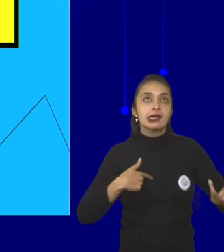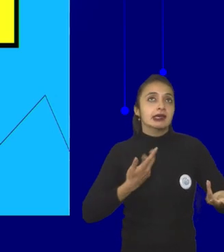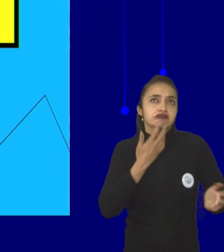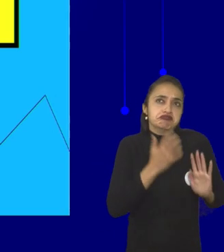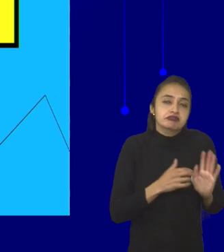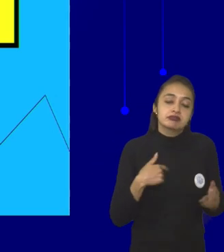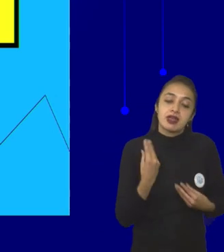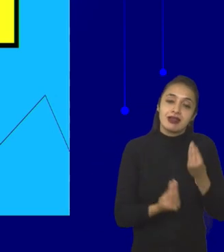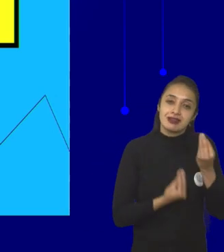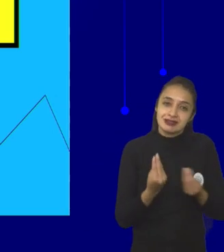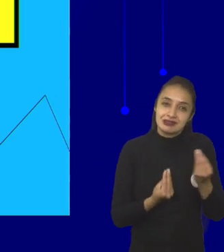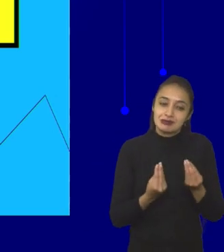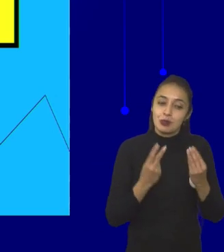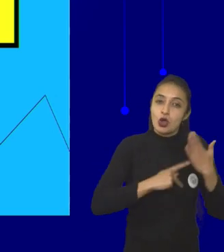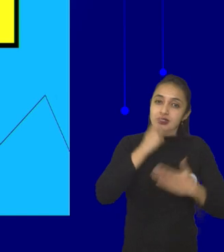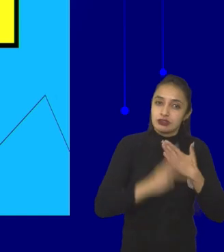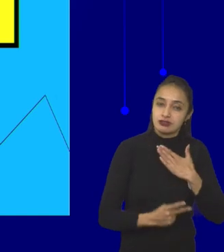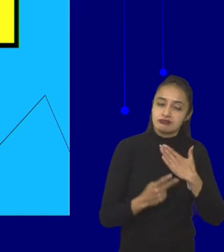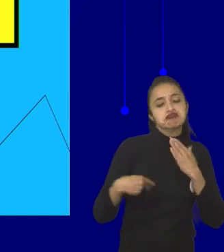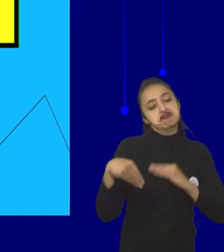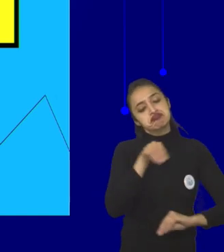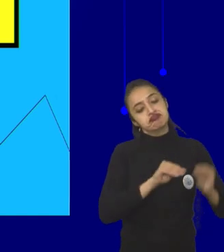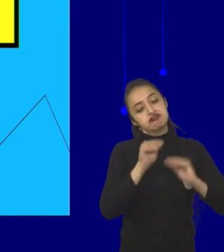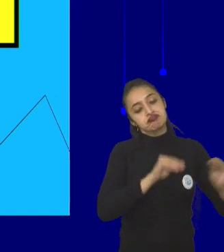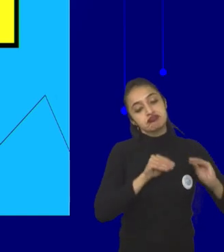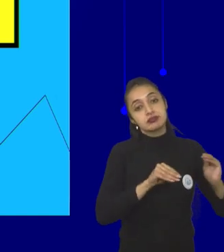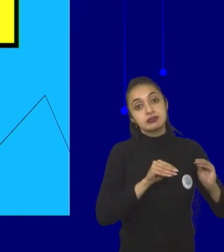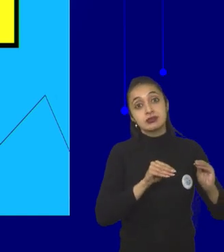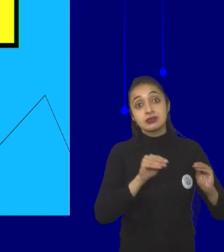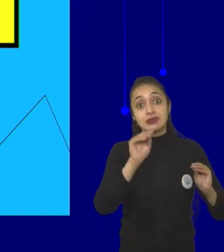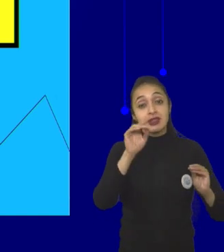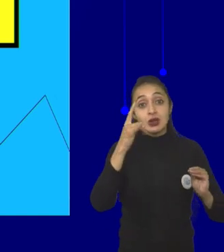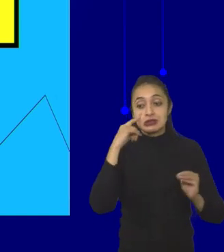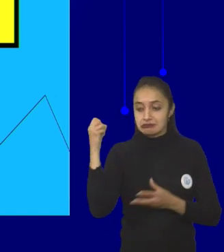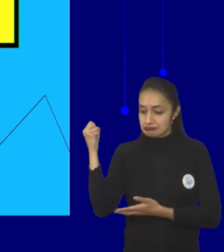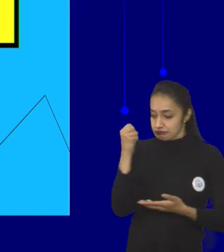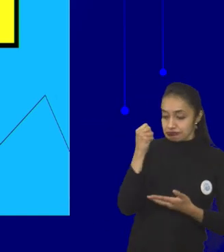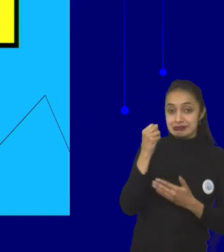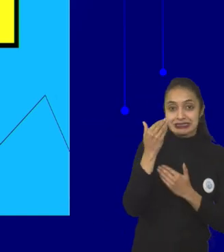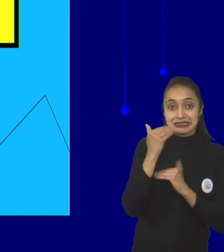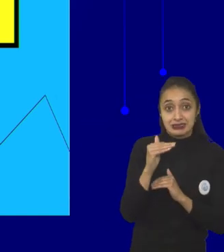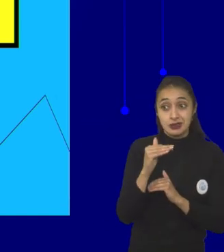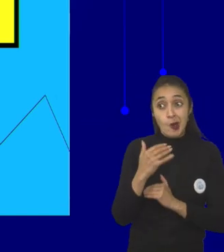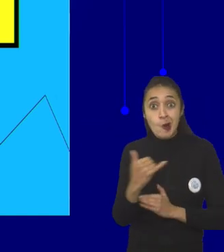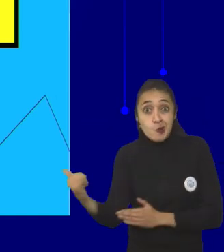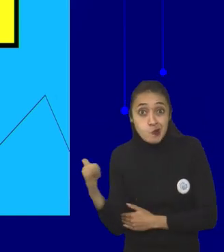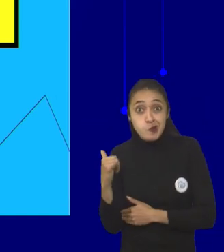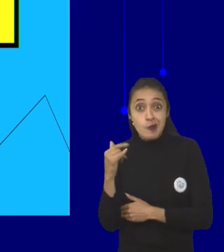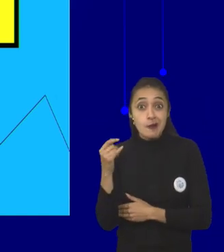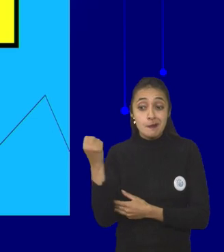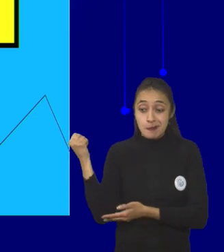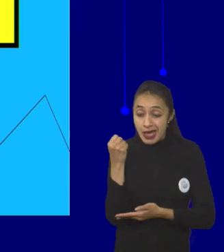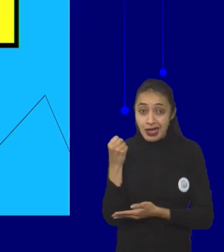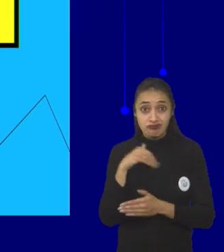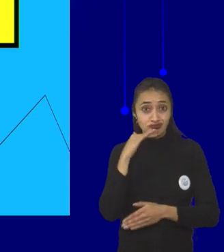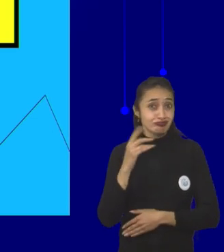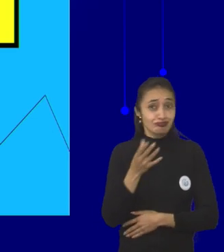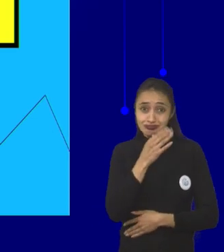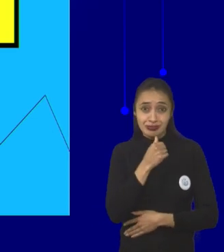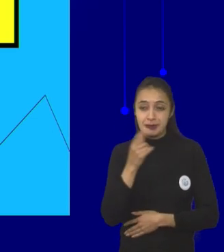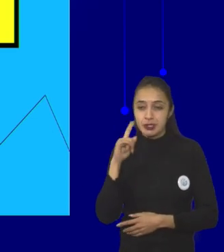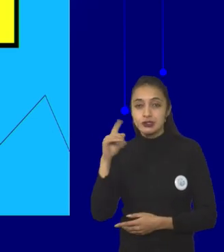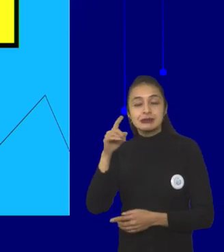haciendo todos estos proyectos donde hay una plata limitada. Entonces, no es que exista plata, es que hay que saberla administrar.